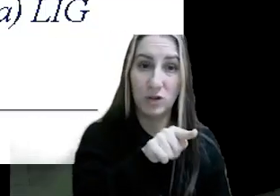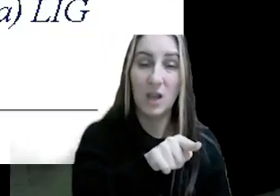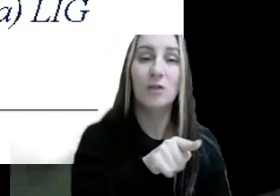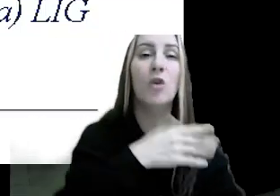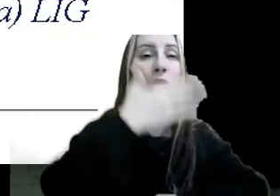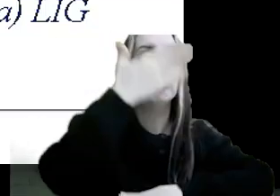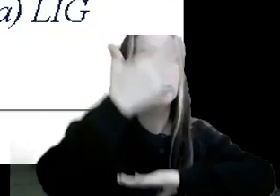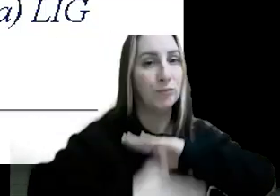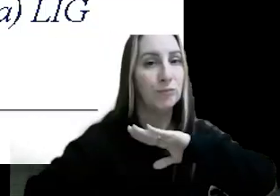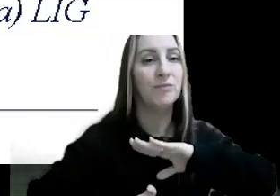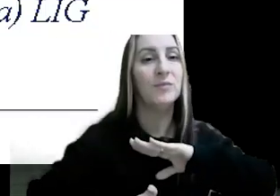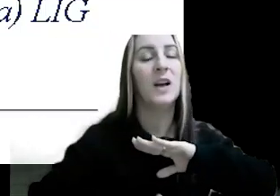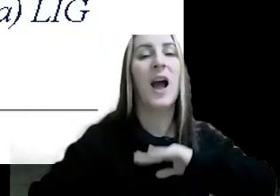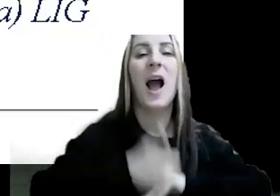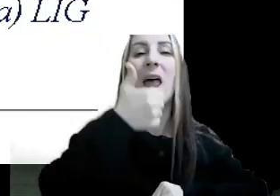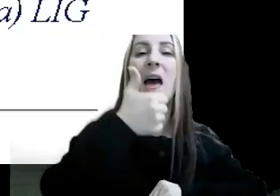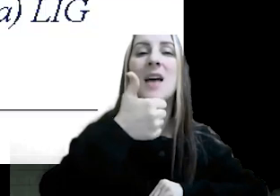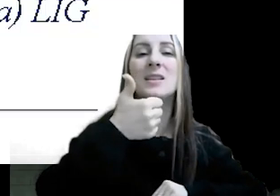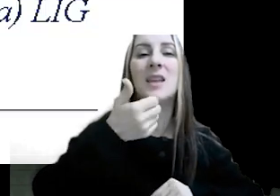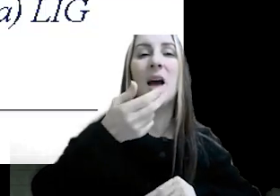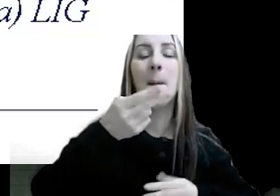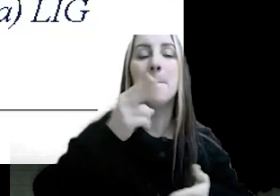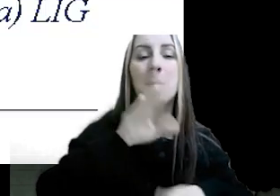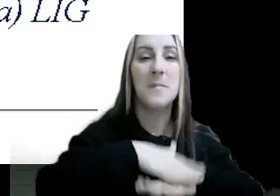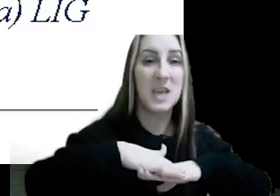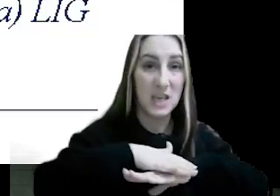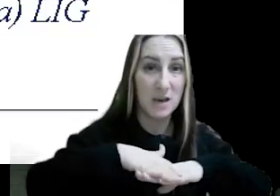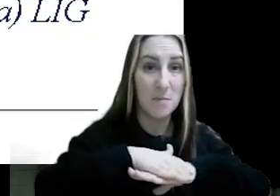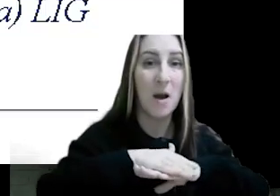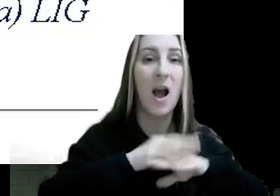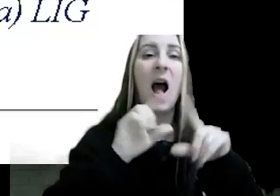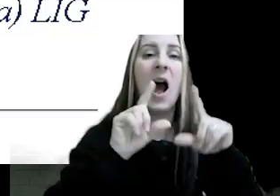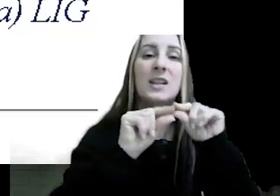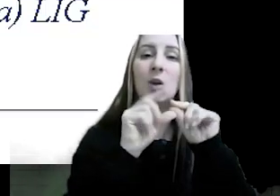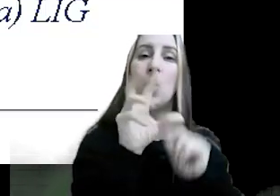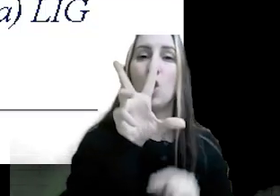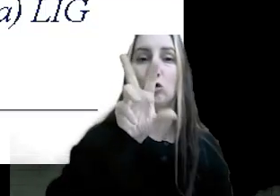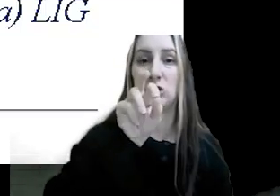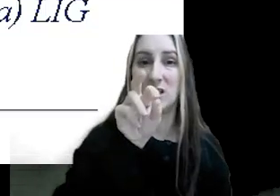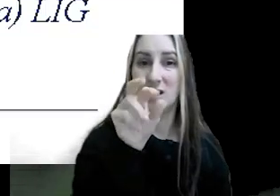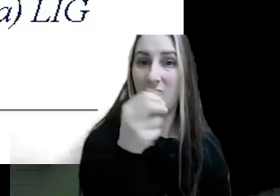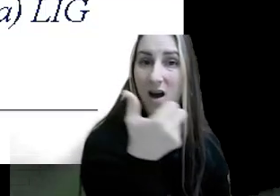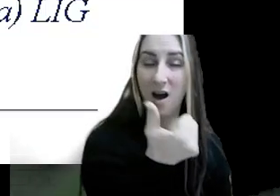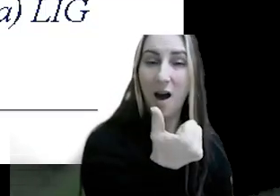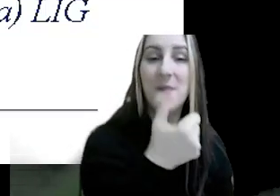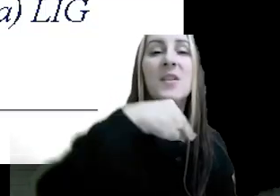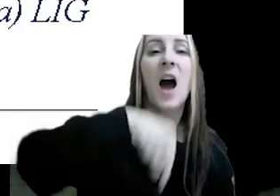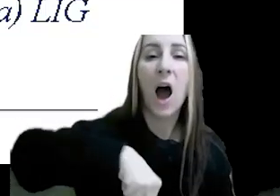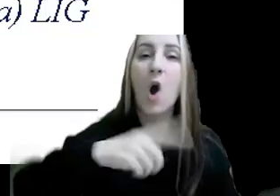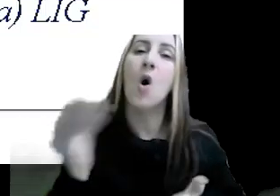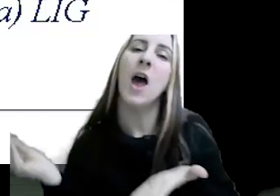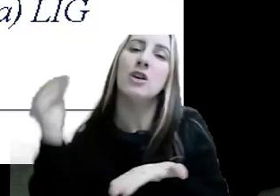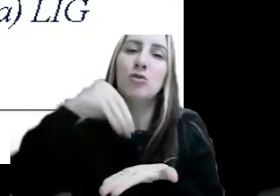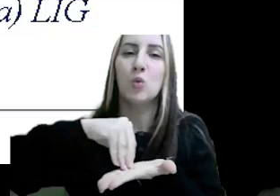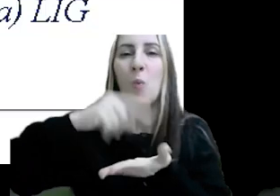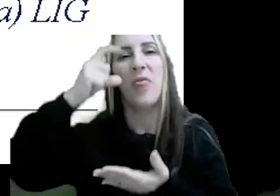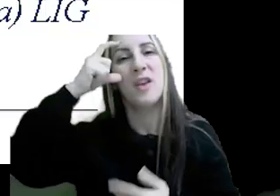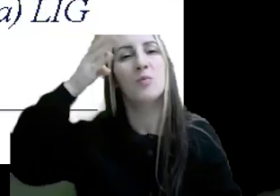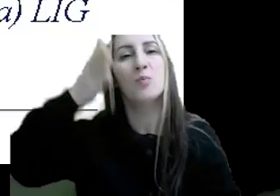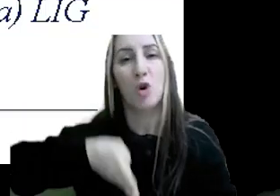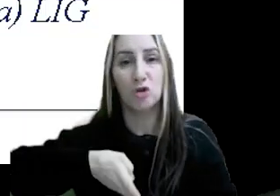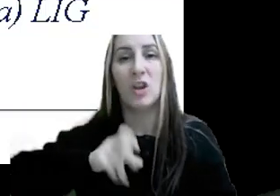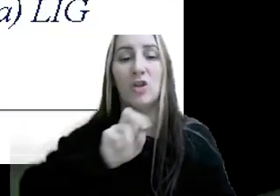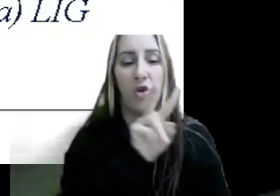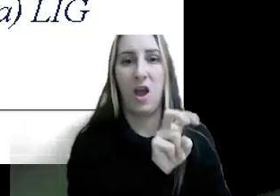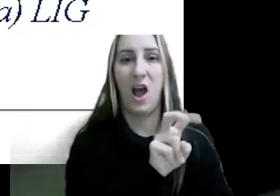la ganancia mínima no imponible del artículo 30A. Va a poder sumar el 10% del total de